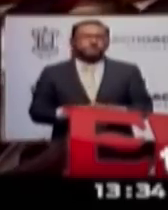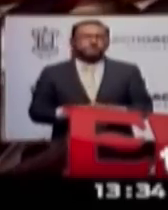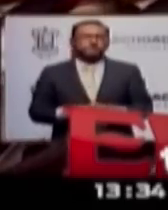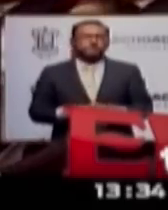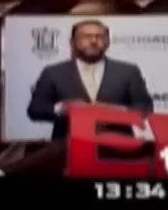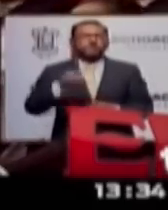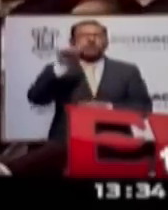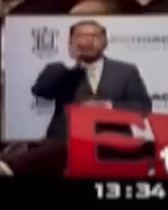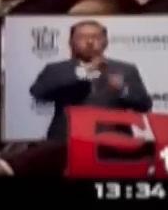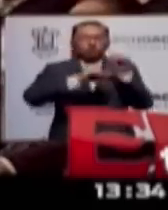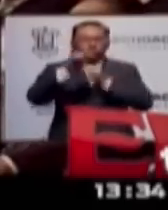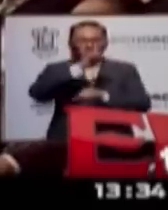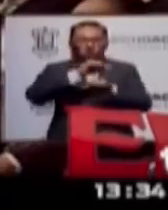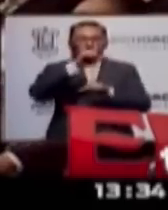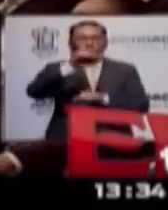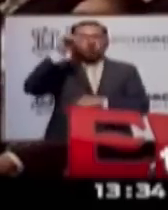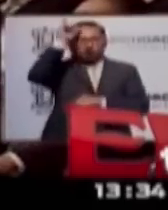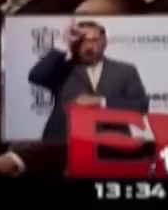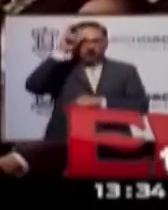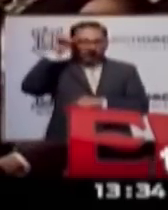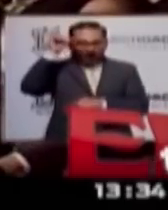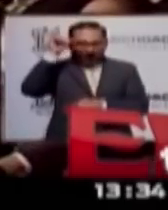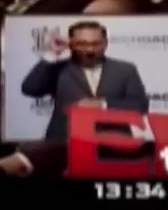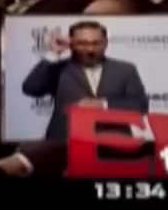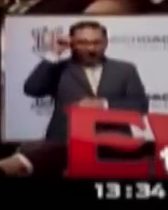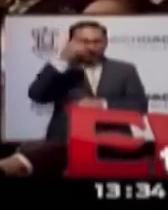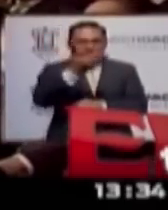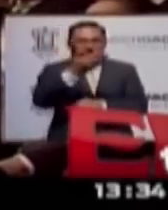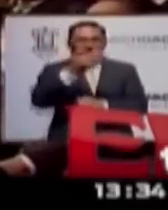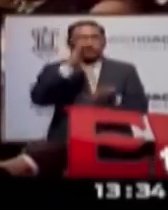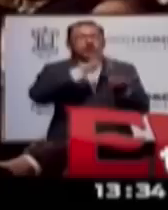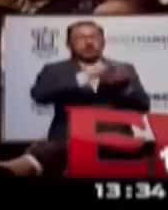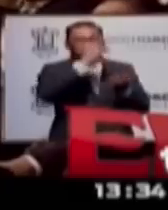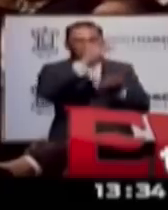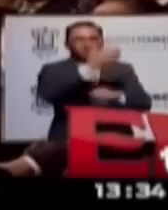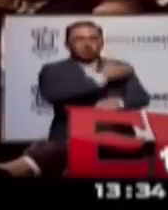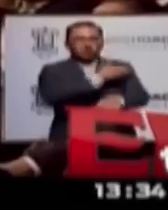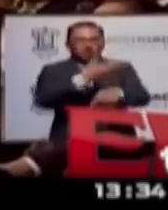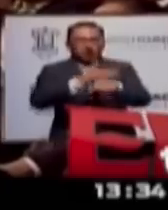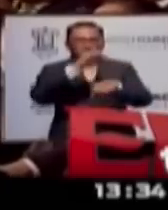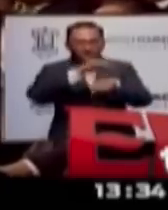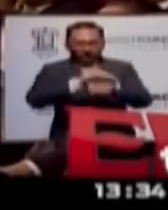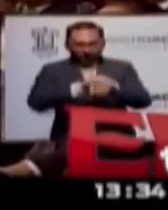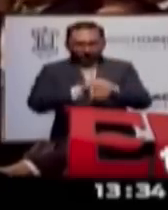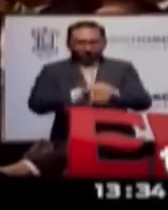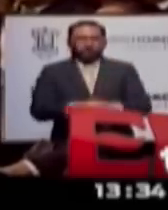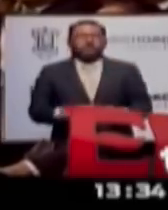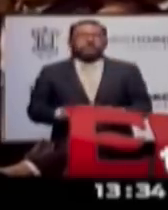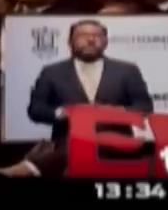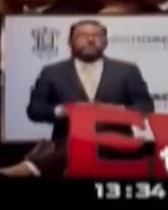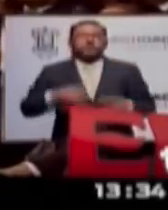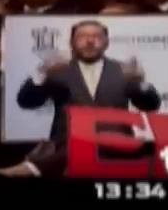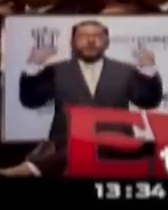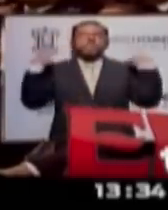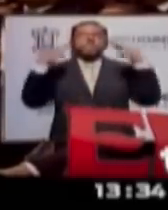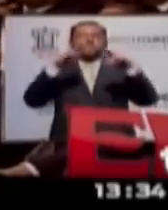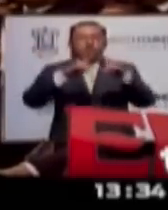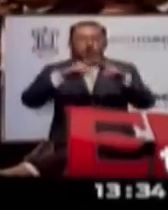al antropólogo Lázaro Cárdenas Batel, gracias compañero amigo, al